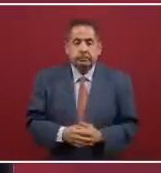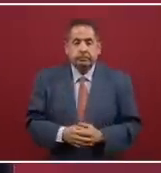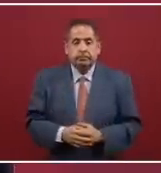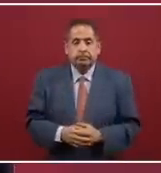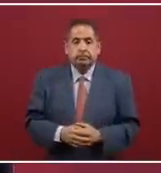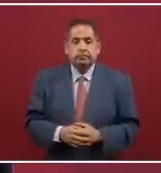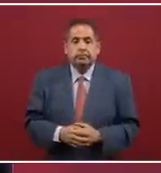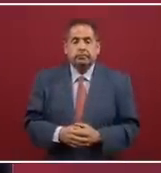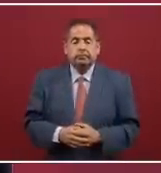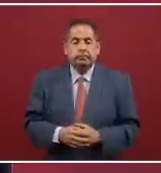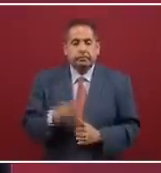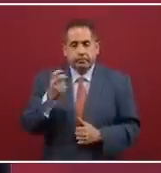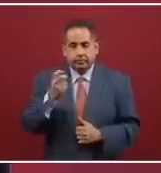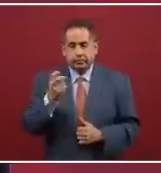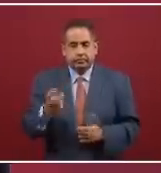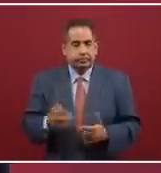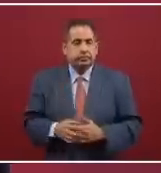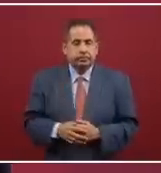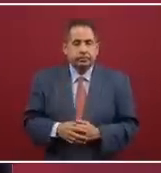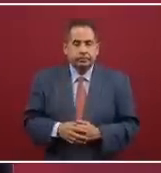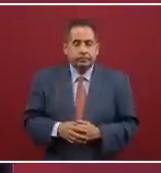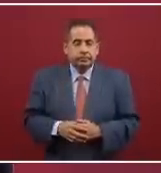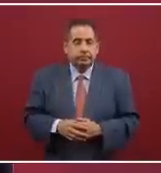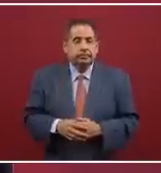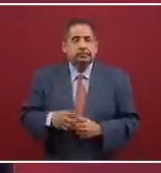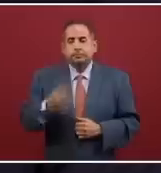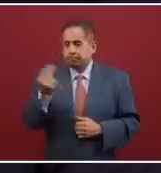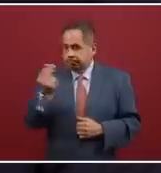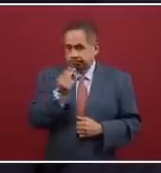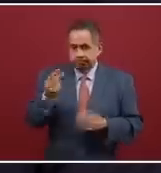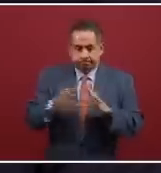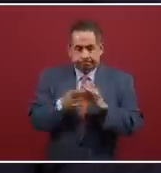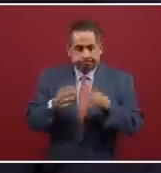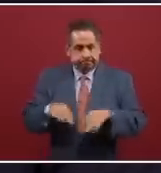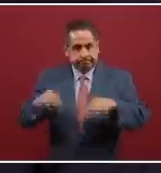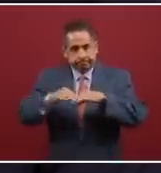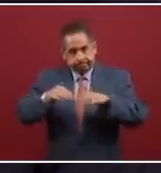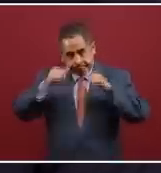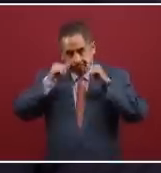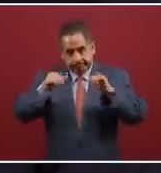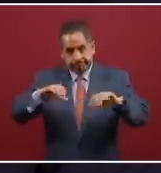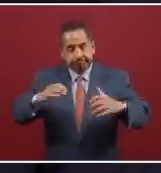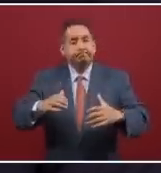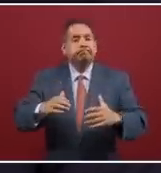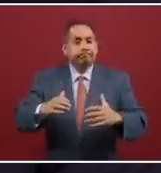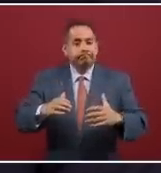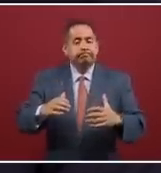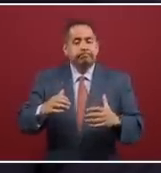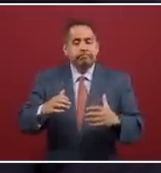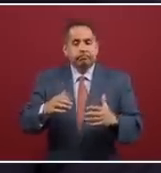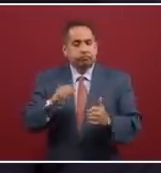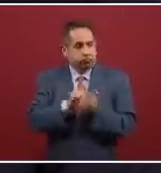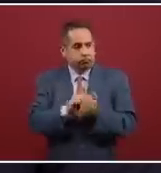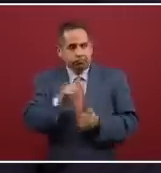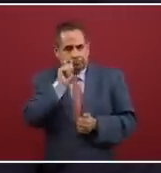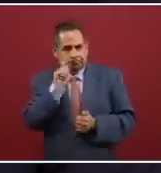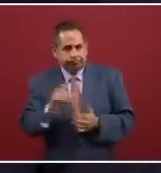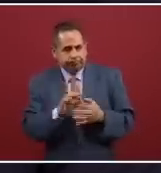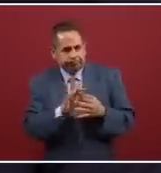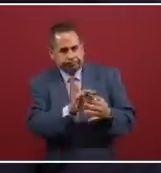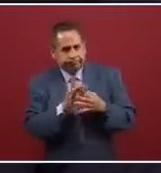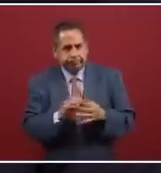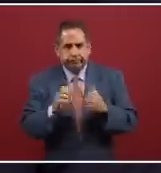este que necesitaba un trato este de amistad